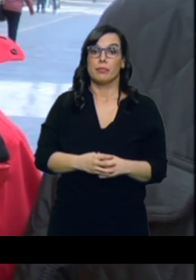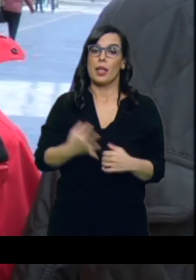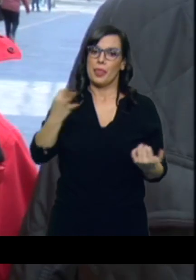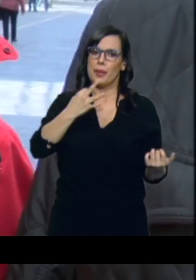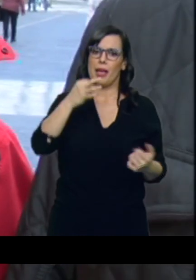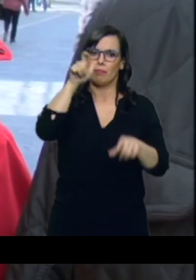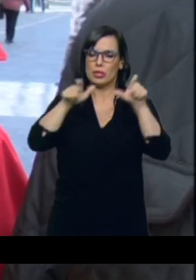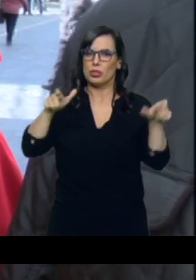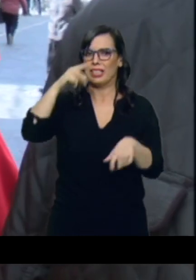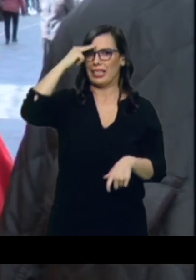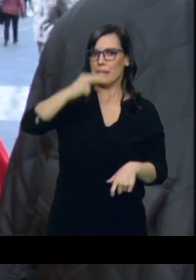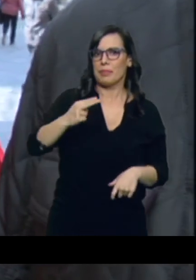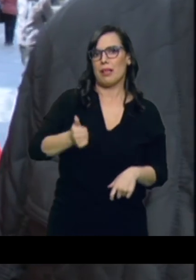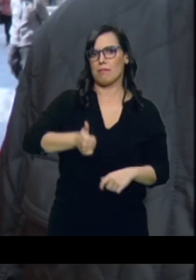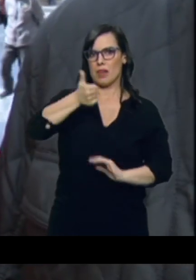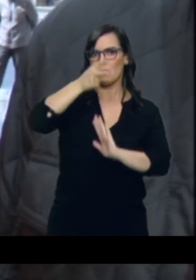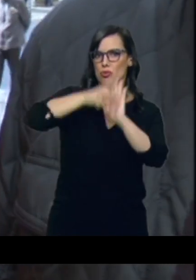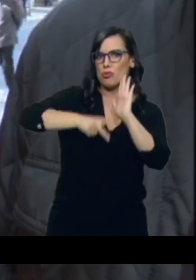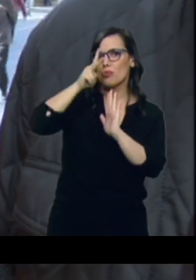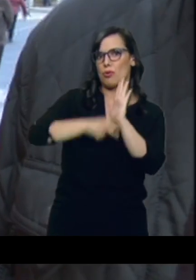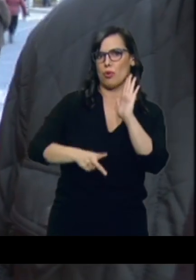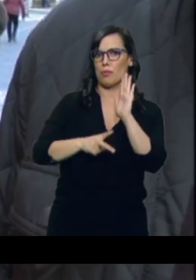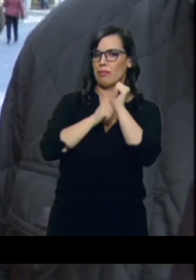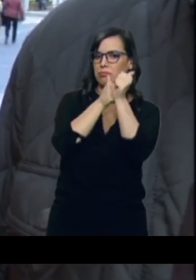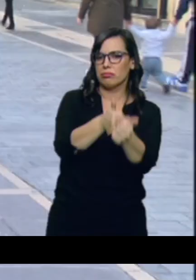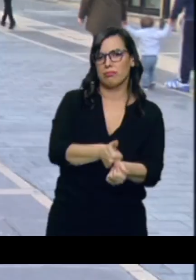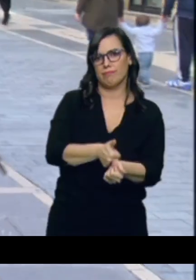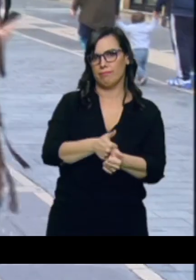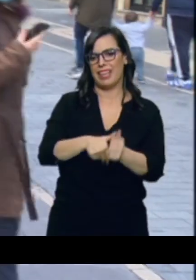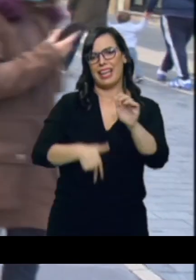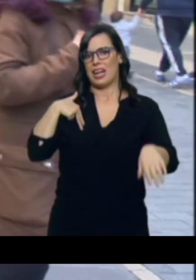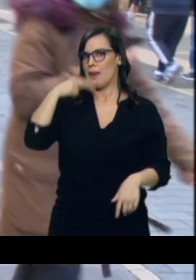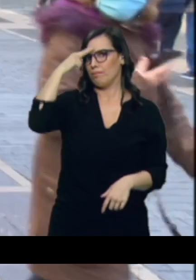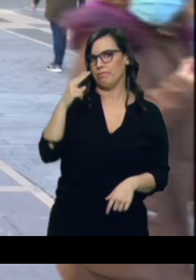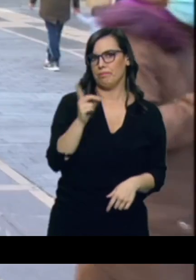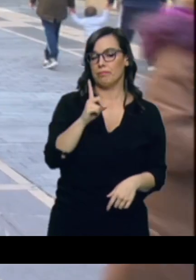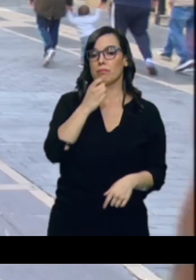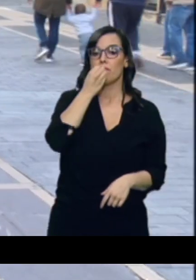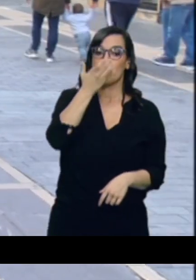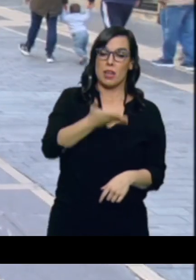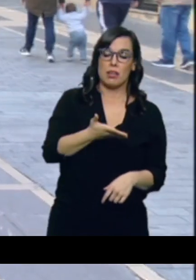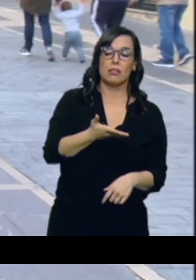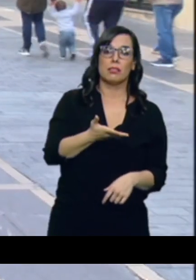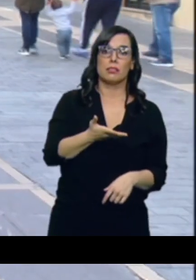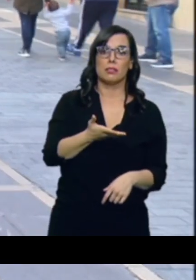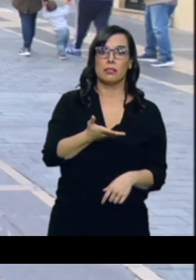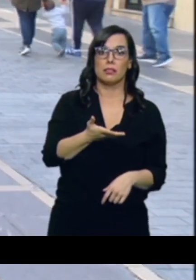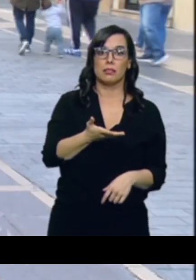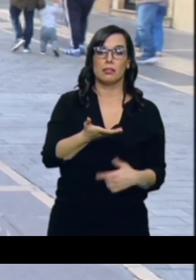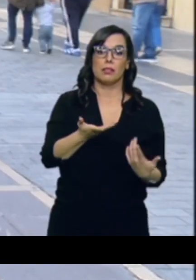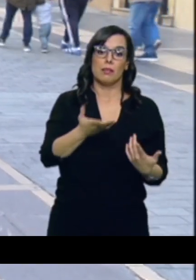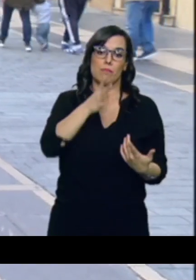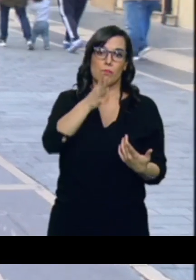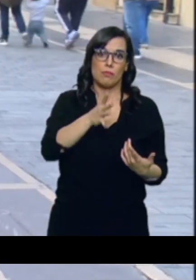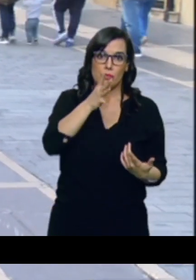respetar más las normas que hay que seguir, que no las respetamos. Bien por una parte, porque sí es bien para nuestra salud,